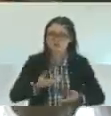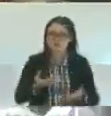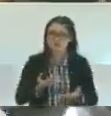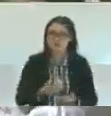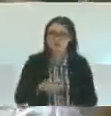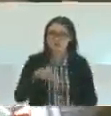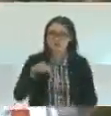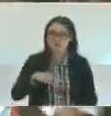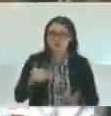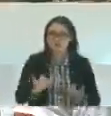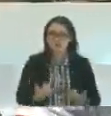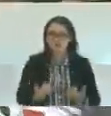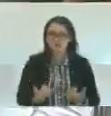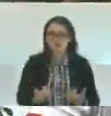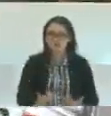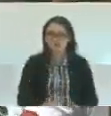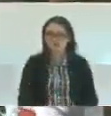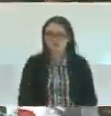hoy desde aquí.